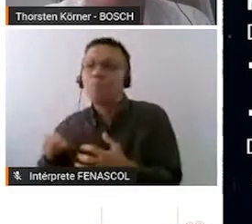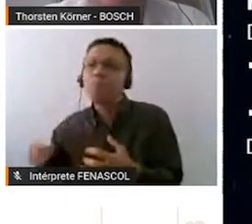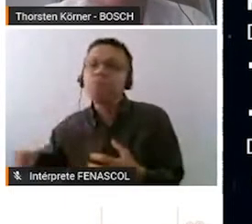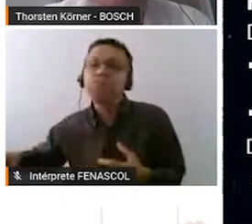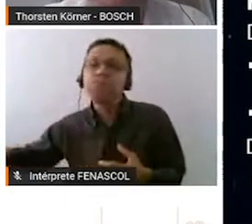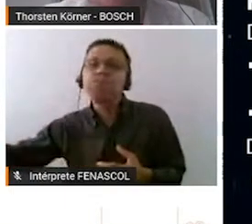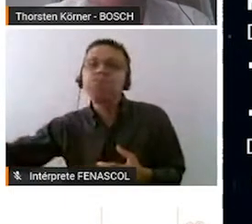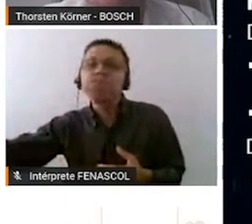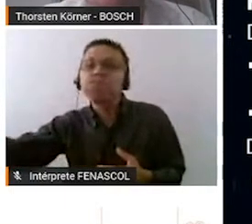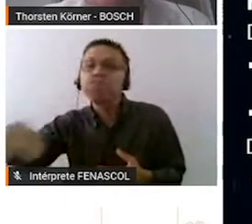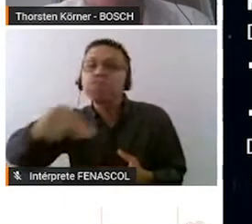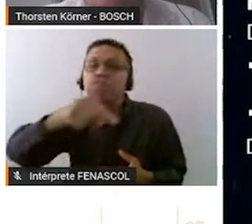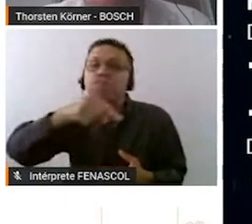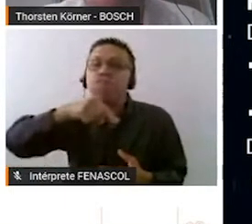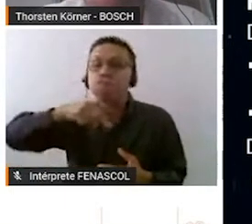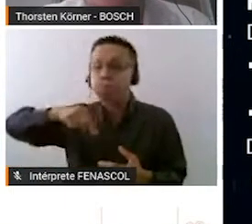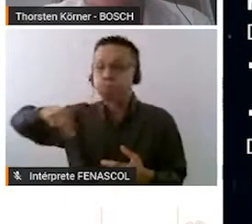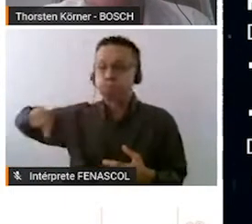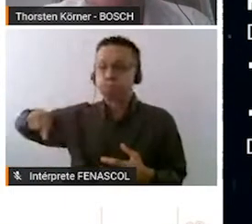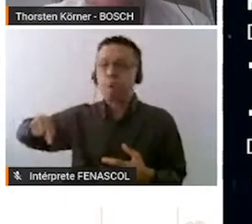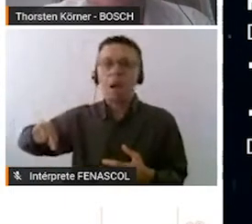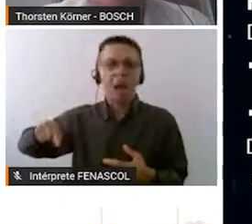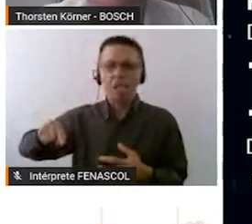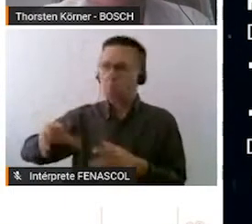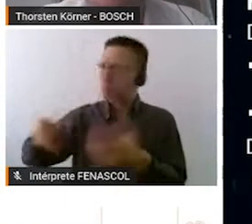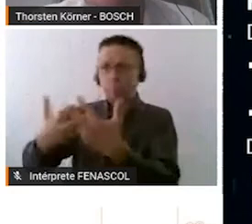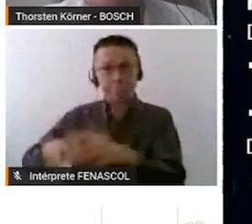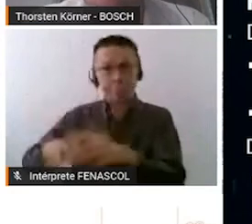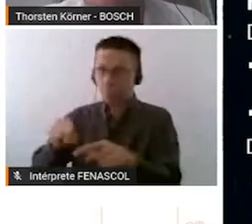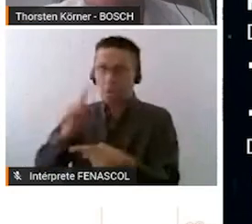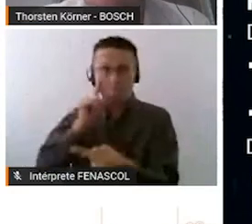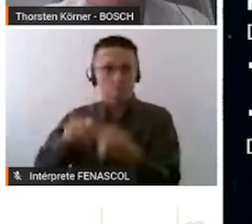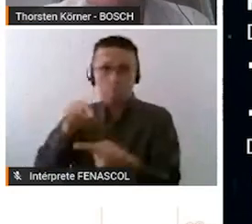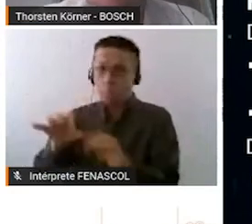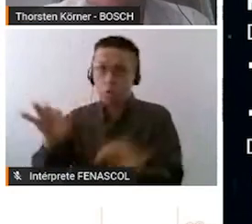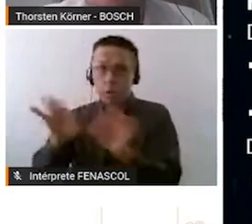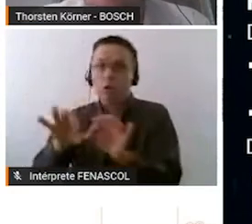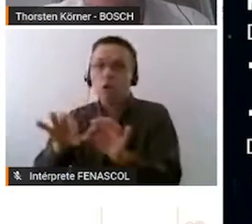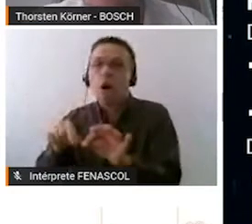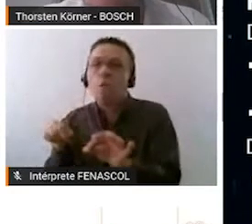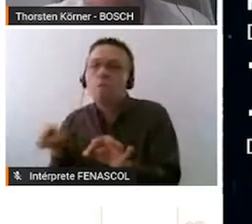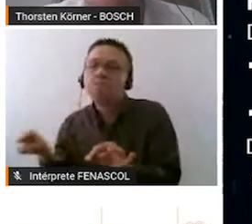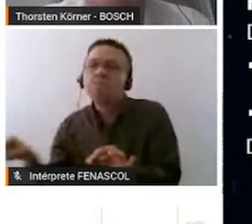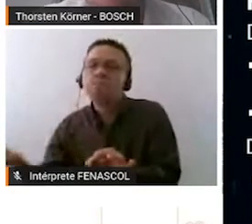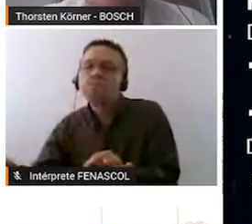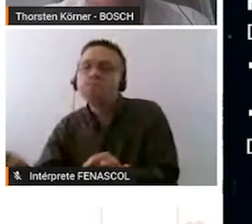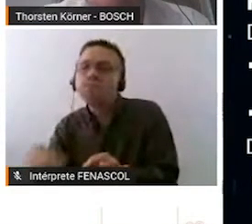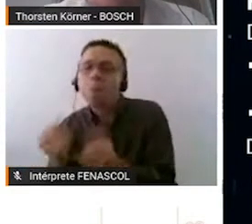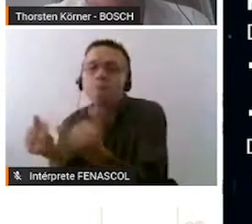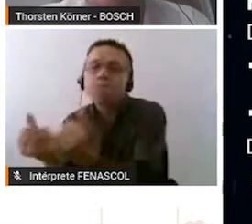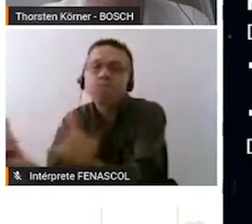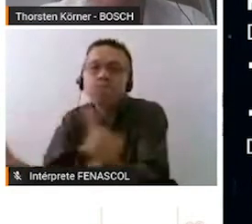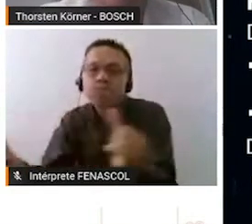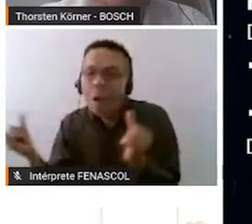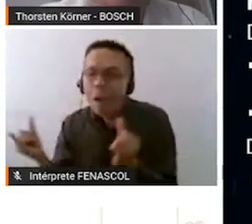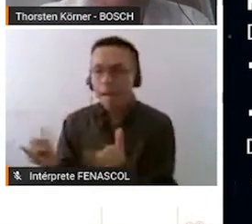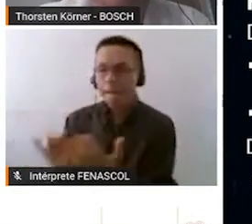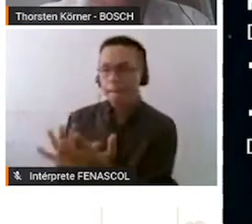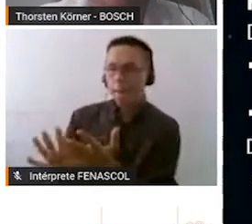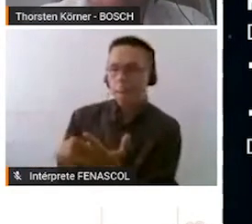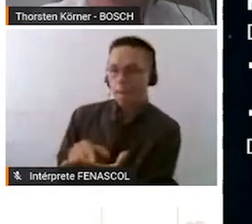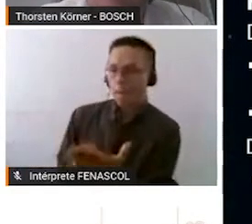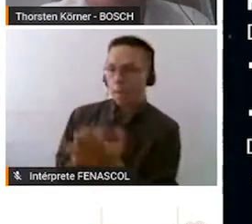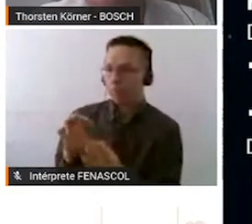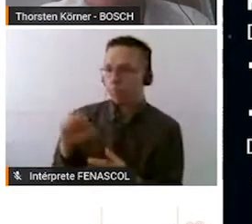no le prestábamos mayor atención, pero que ahora podrían ser significativamente influenciados o